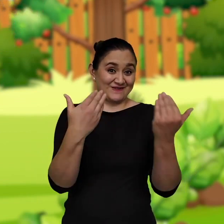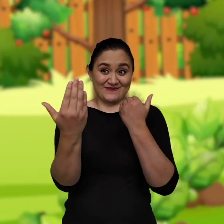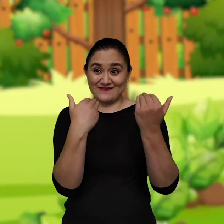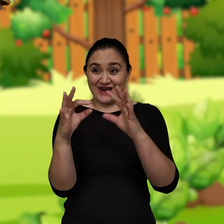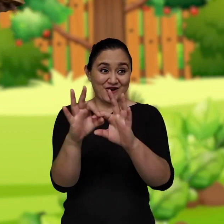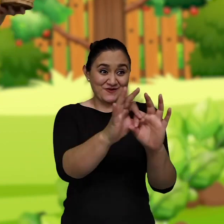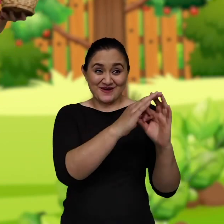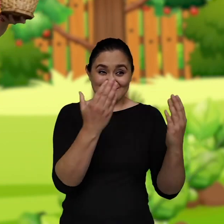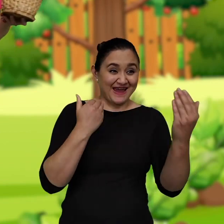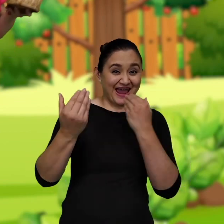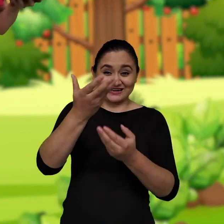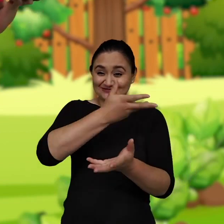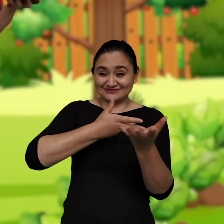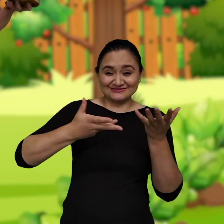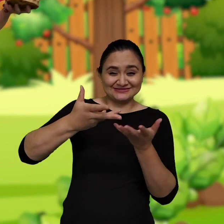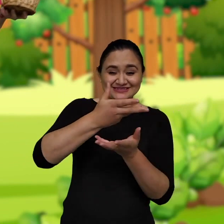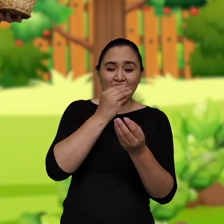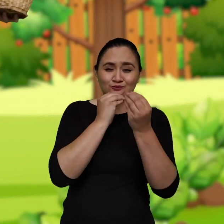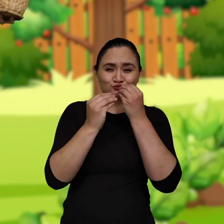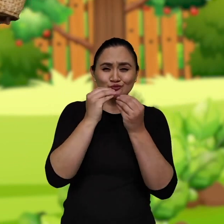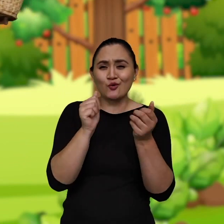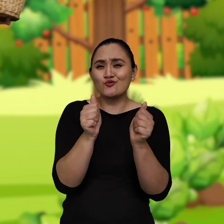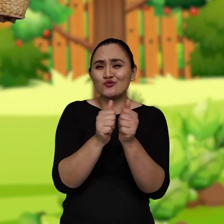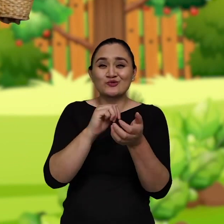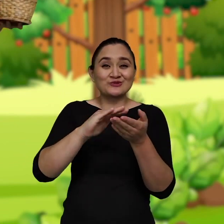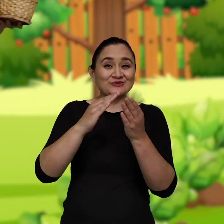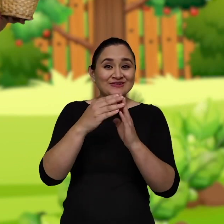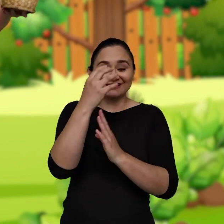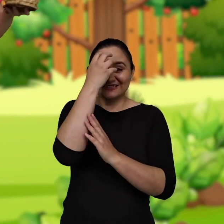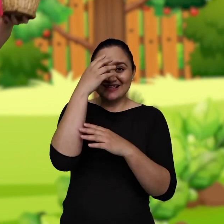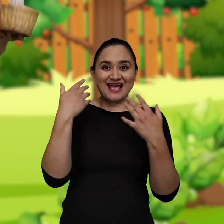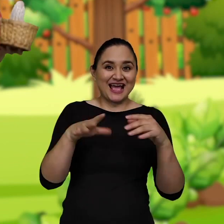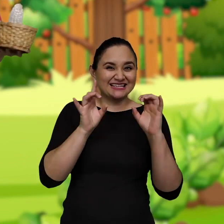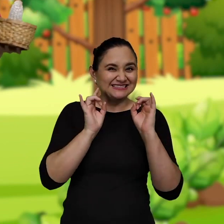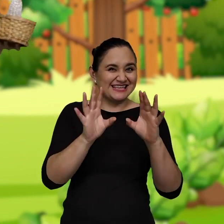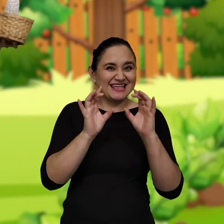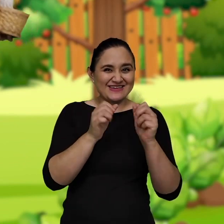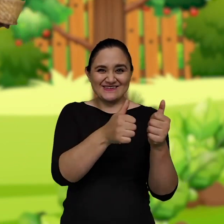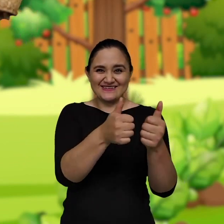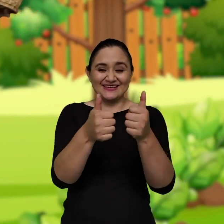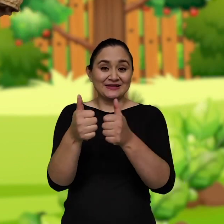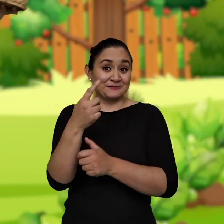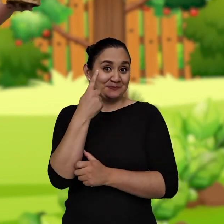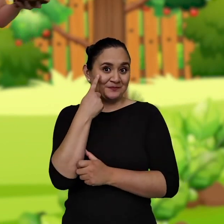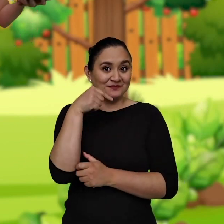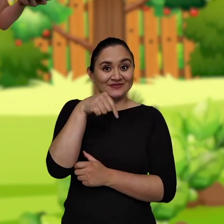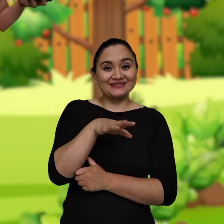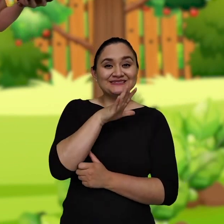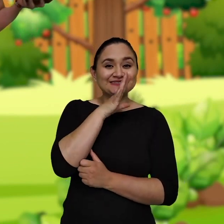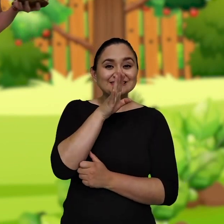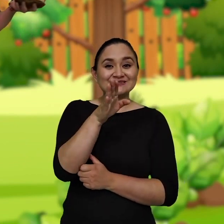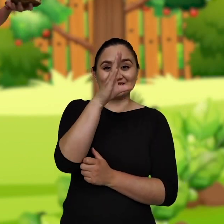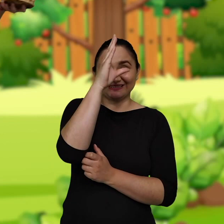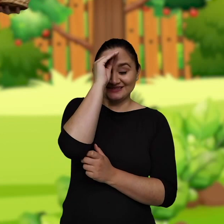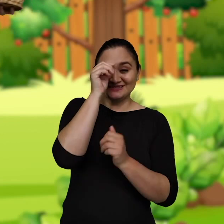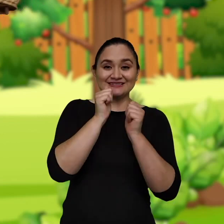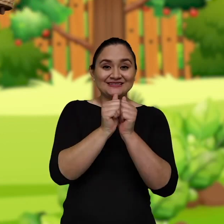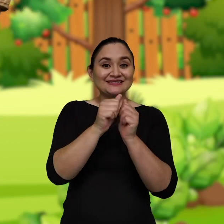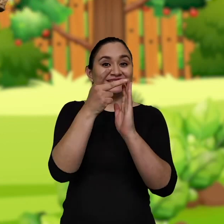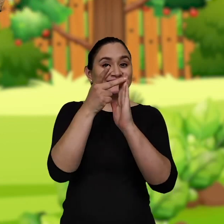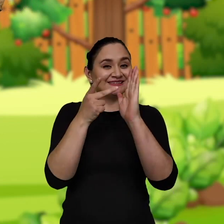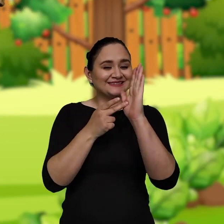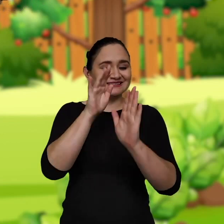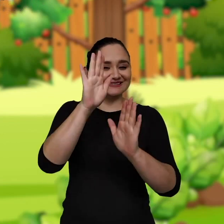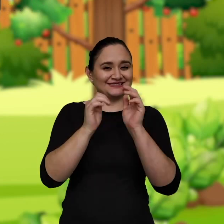de año junto a la comunidad educativa. ¡Ay, qué chévere! Ven, aquí siempre